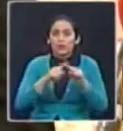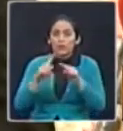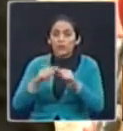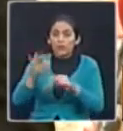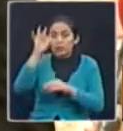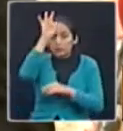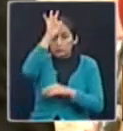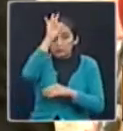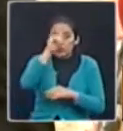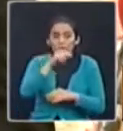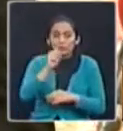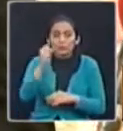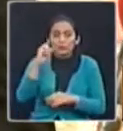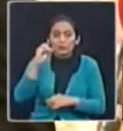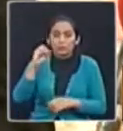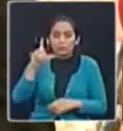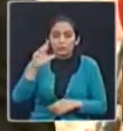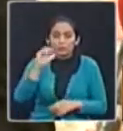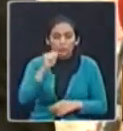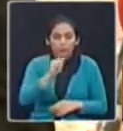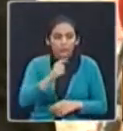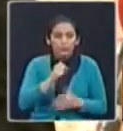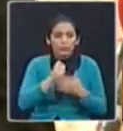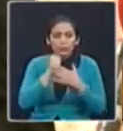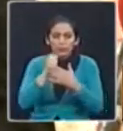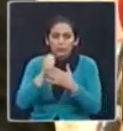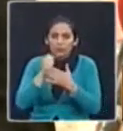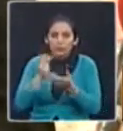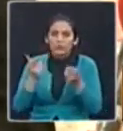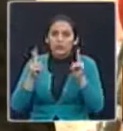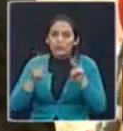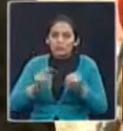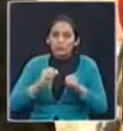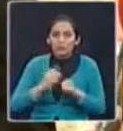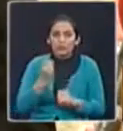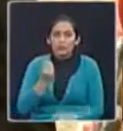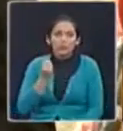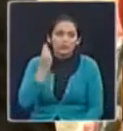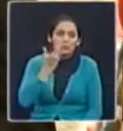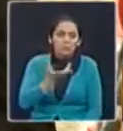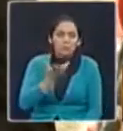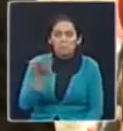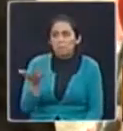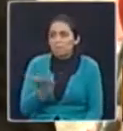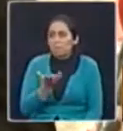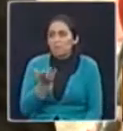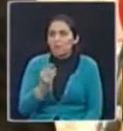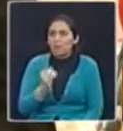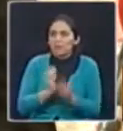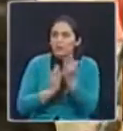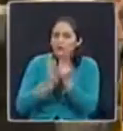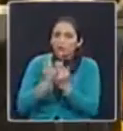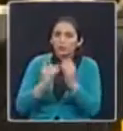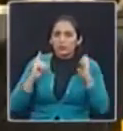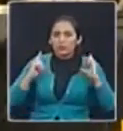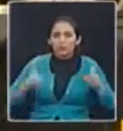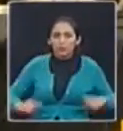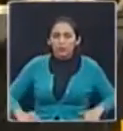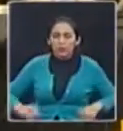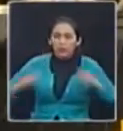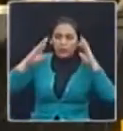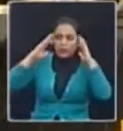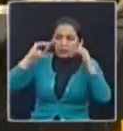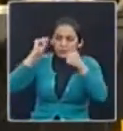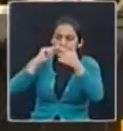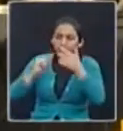enfermedades catastróficas, además de las asignaciones de ley que Solca recibe para poder fomentar sus servicios de salud. La cita se dio en el